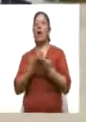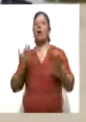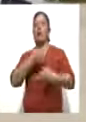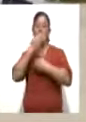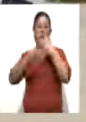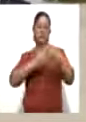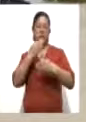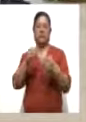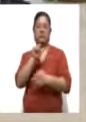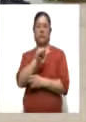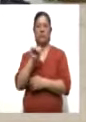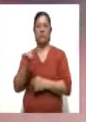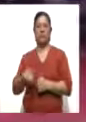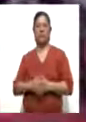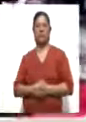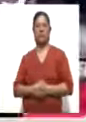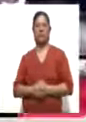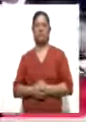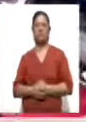Ahora Noticias.